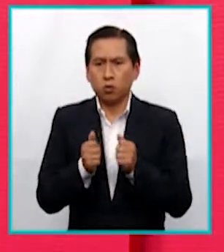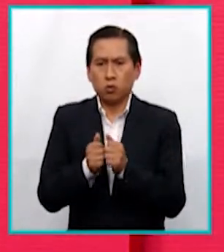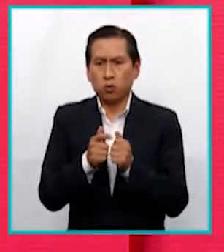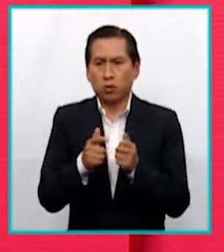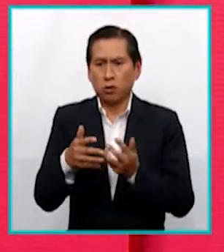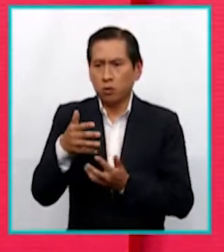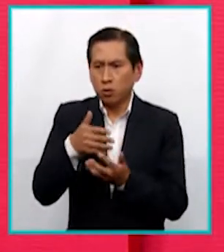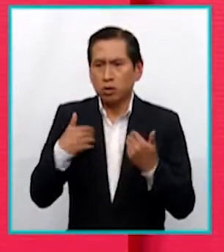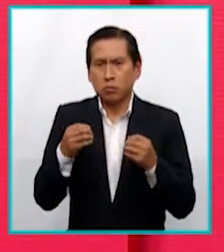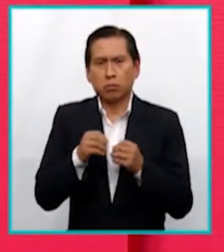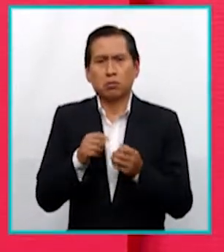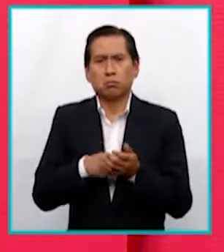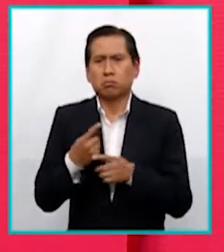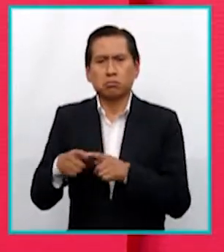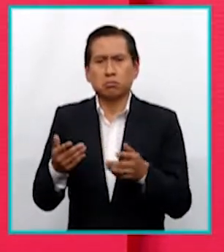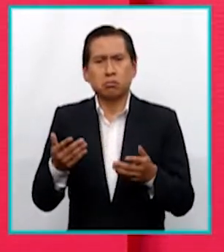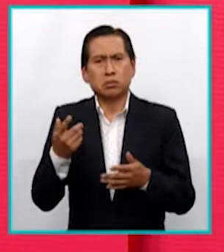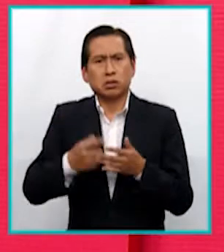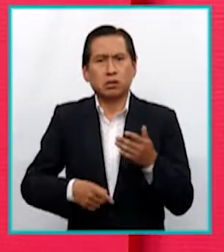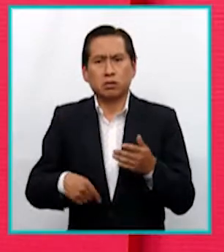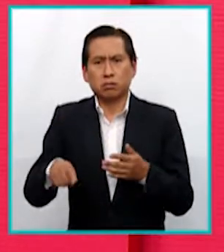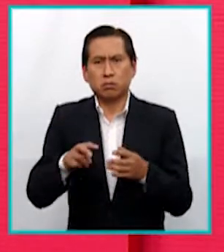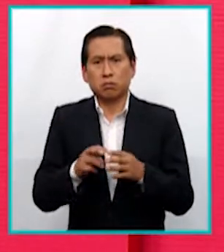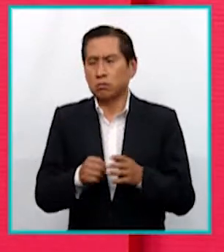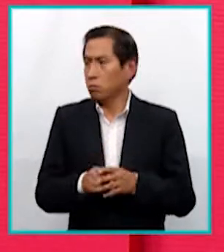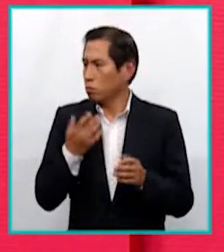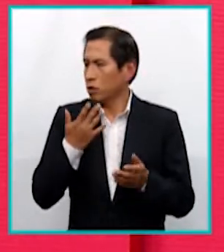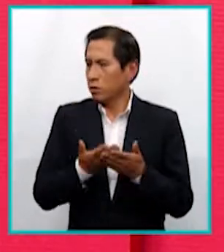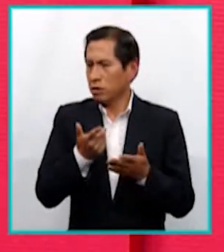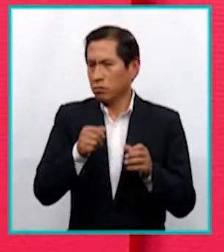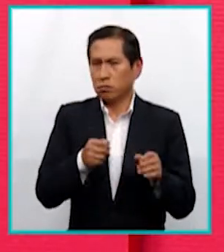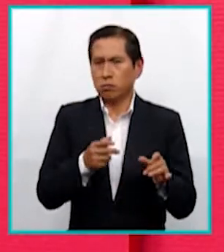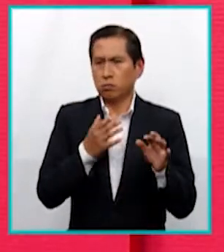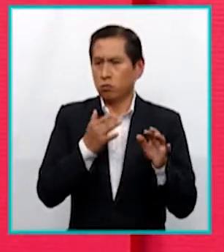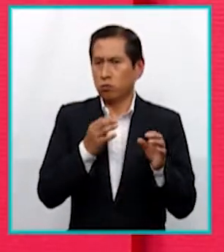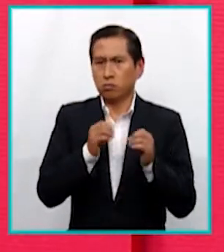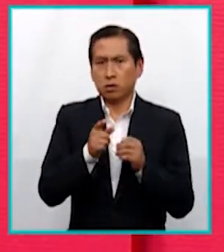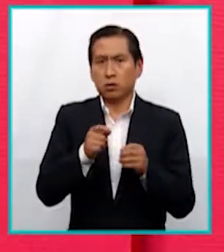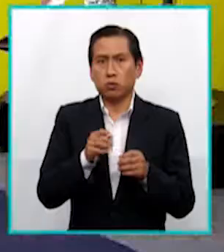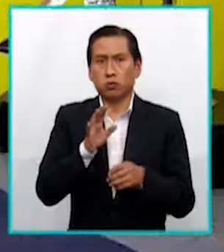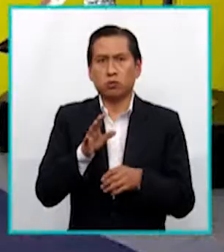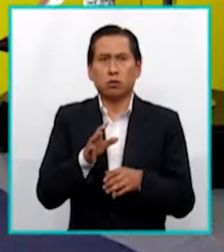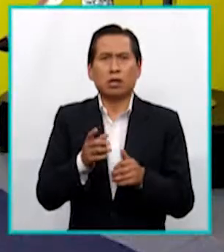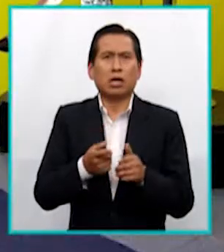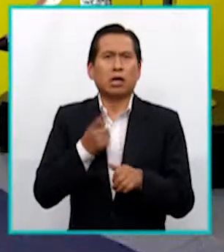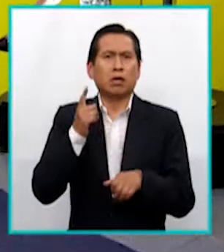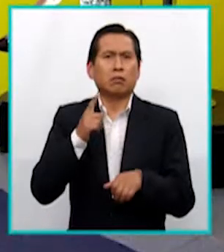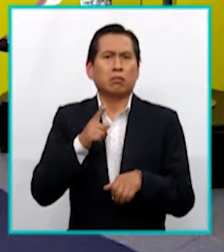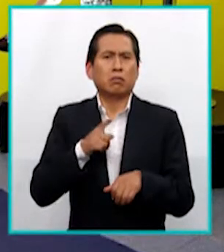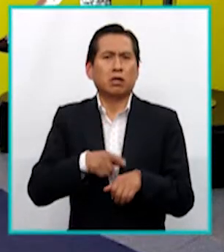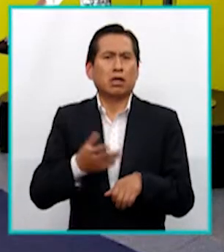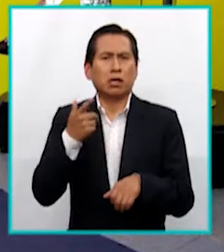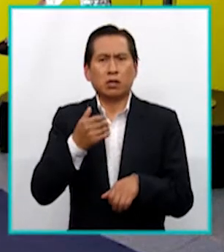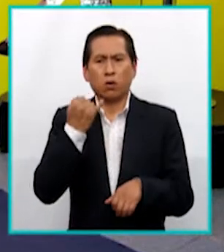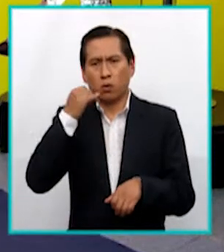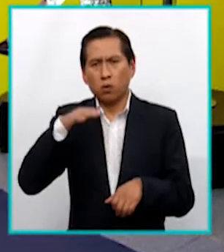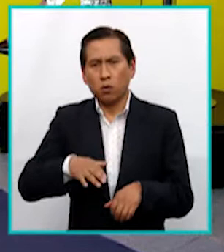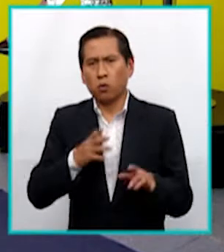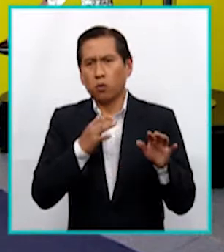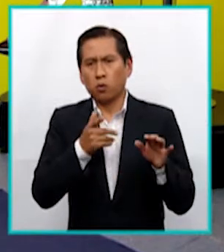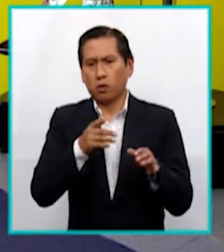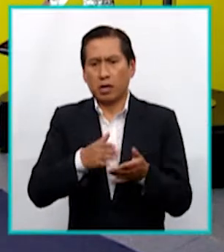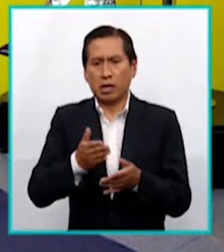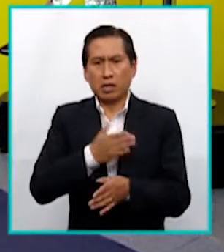del folk y no sé qué, ¿por qué podemos hacer los dos juntos? Quiero la prueba, quiero que me hagas algo de lo primero que tocabas cuando eras enanito, antes